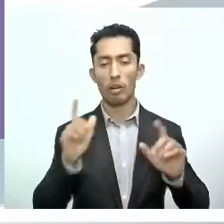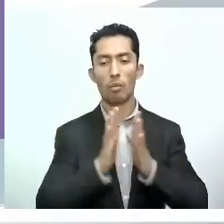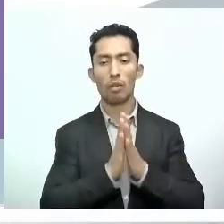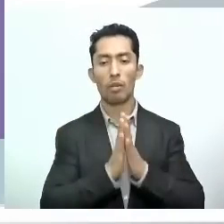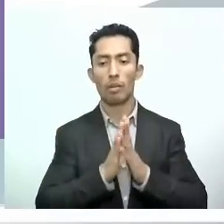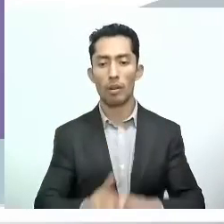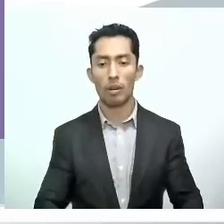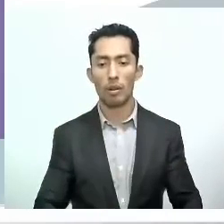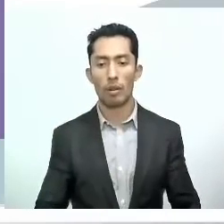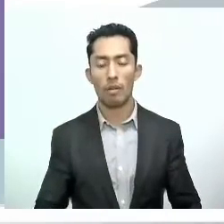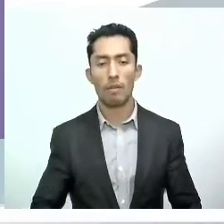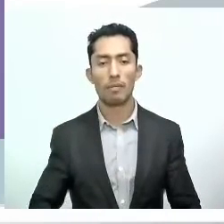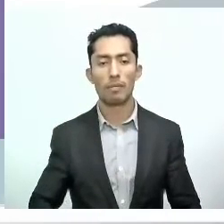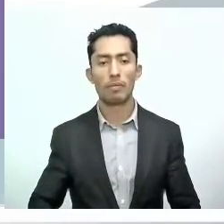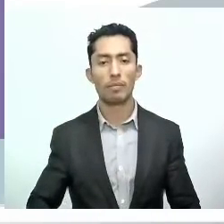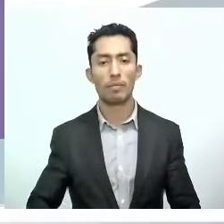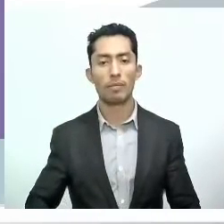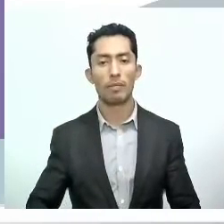Ay.